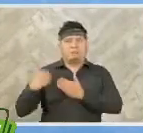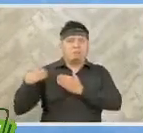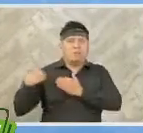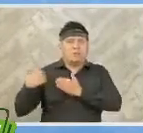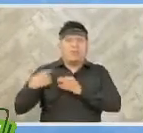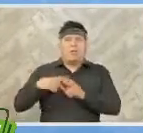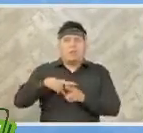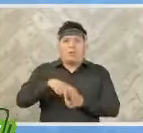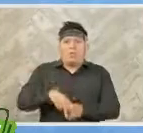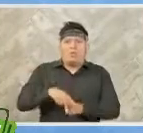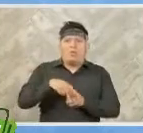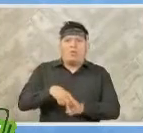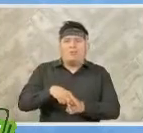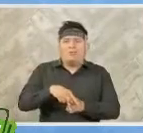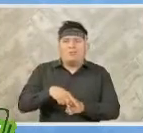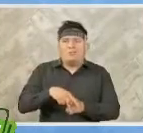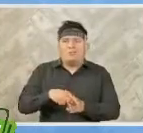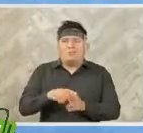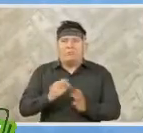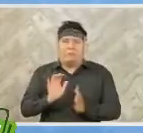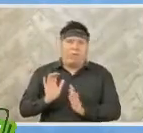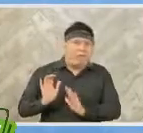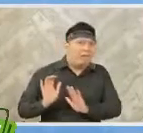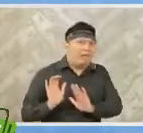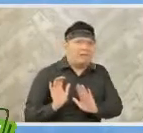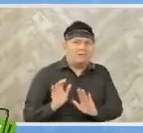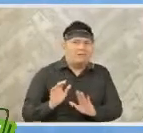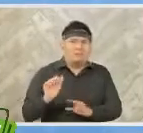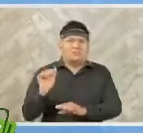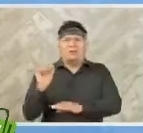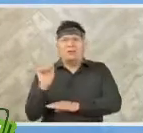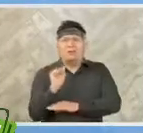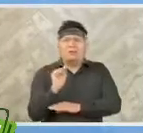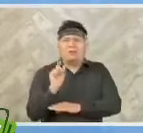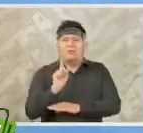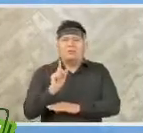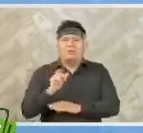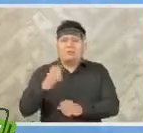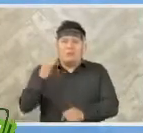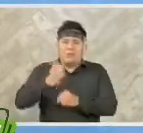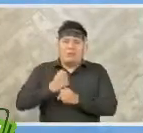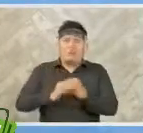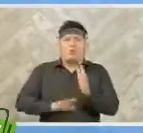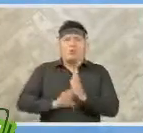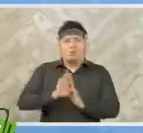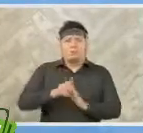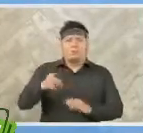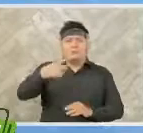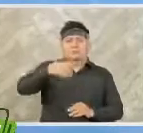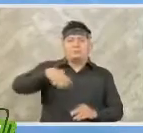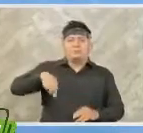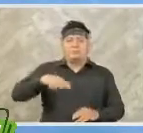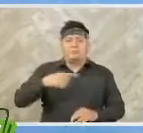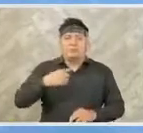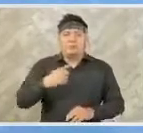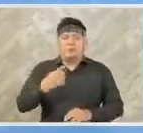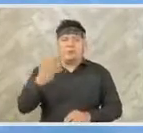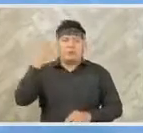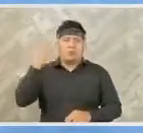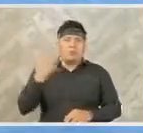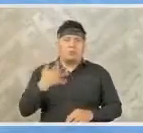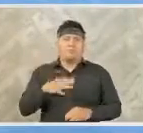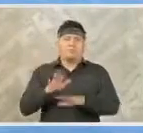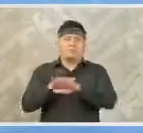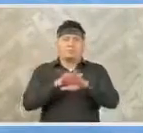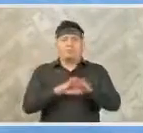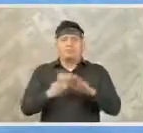carro. Tiene que ser definitivamente la ciudadanía. Y ese es el trabajo constante, ese es el mensaje que le trasladamos todos los días